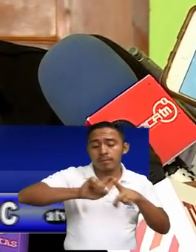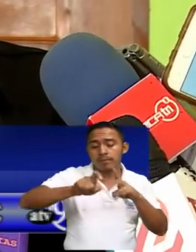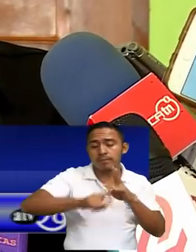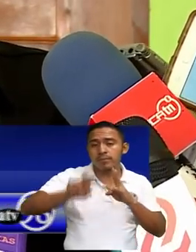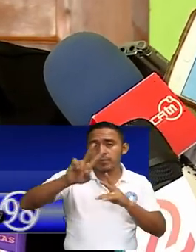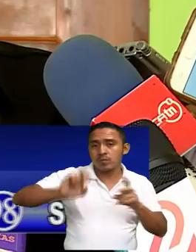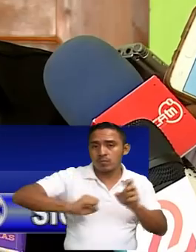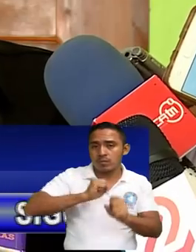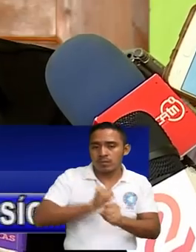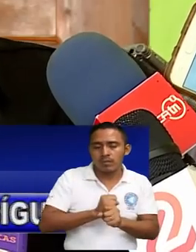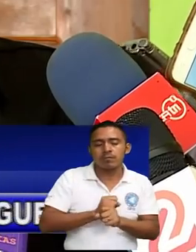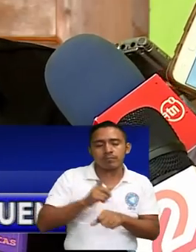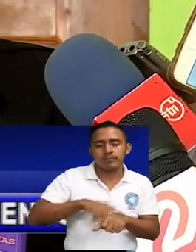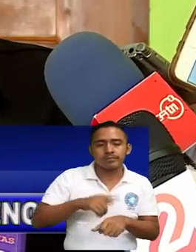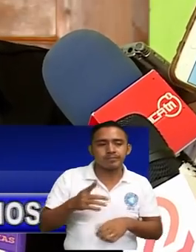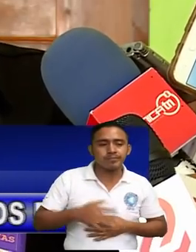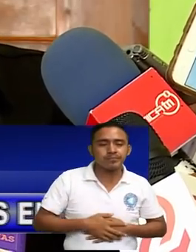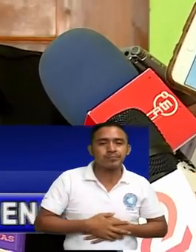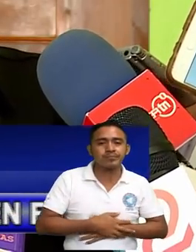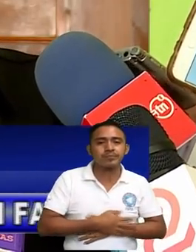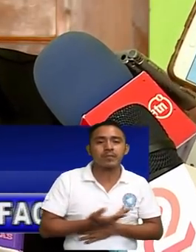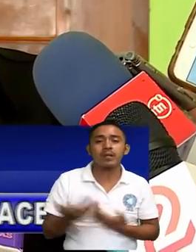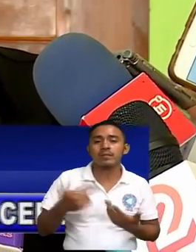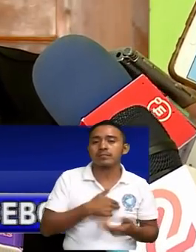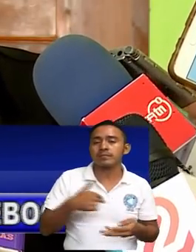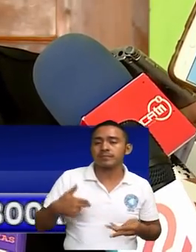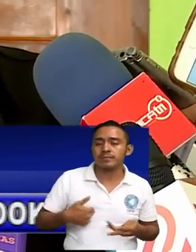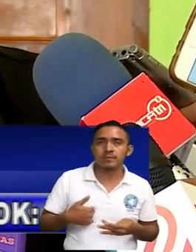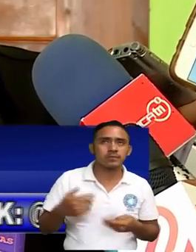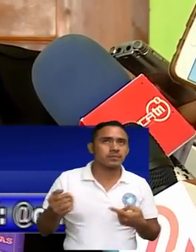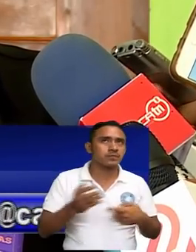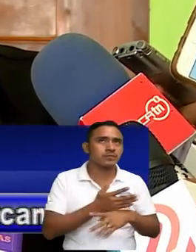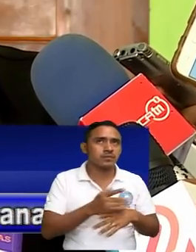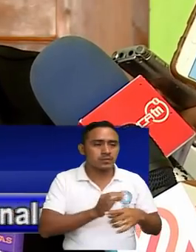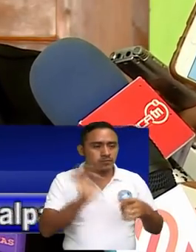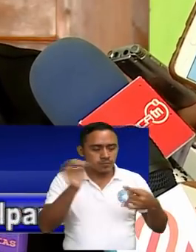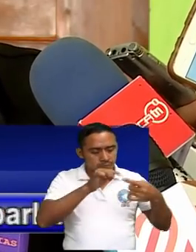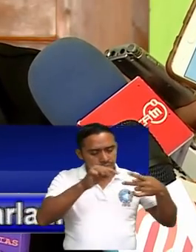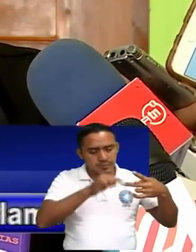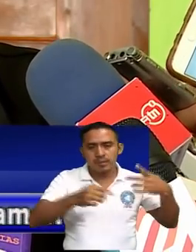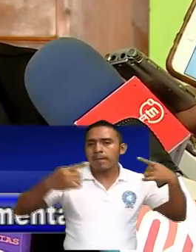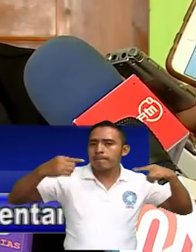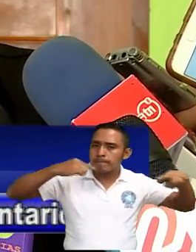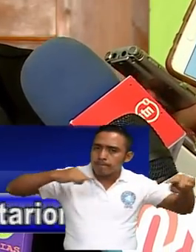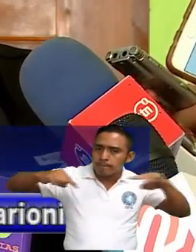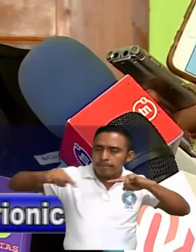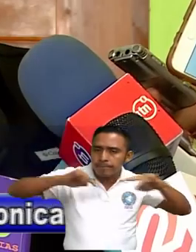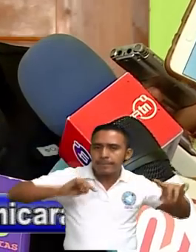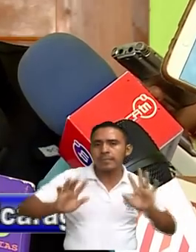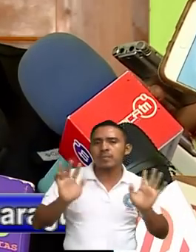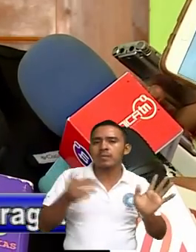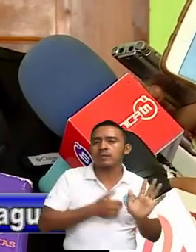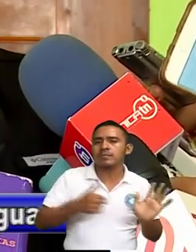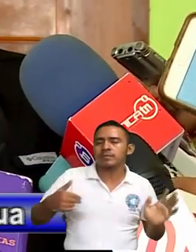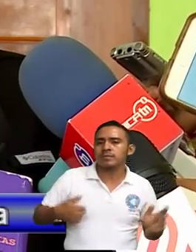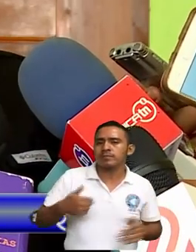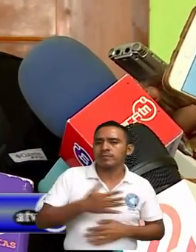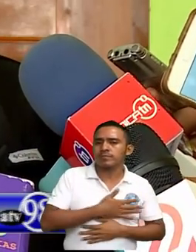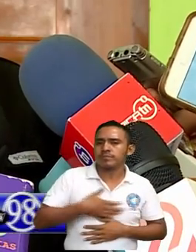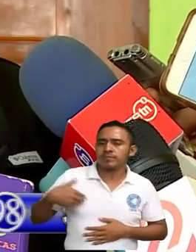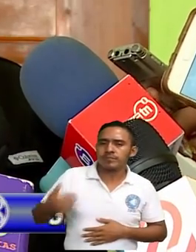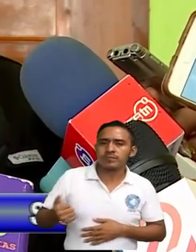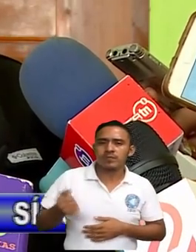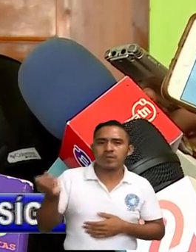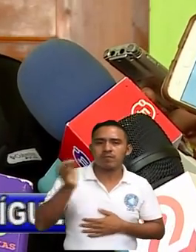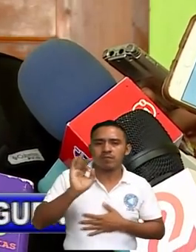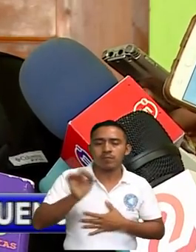Dios mediante, una serie de lineamientos y de criterios y de metodologías que nos van a permitir mejorar en el